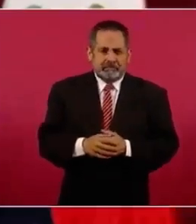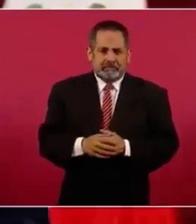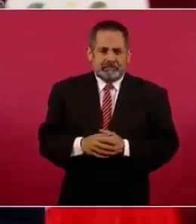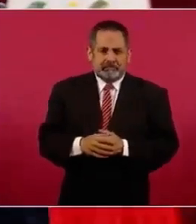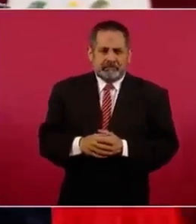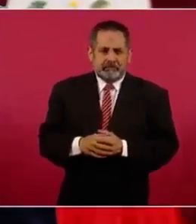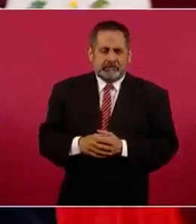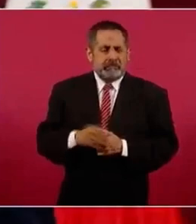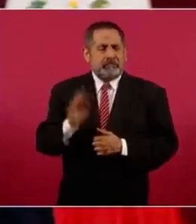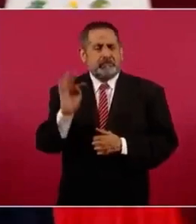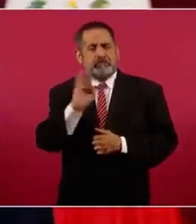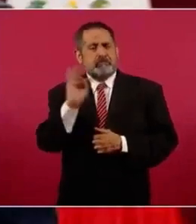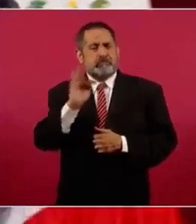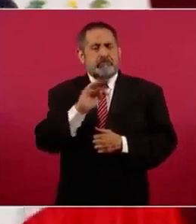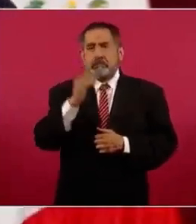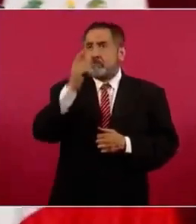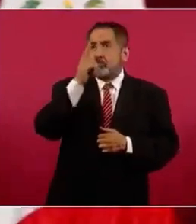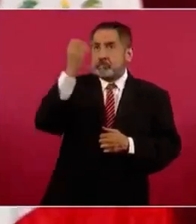se para